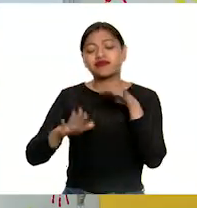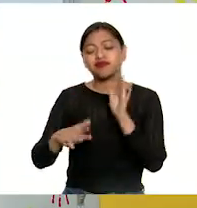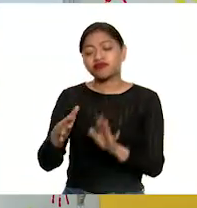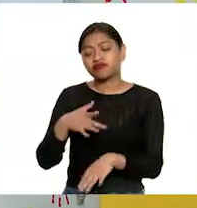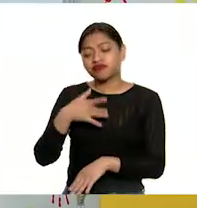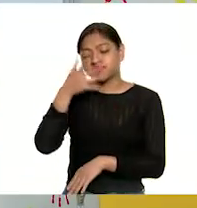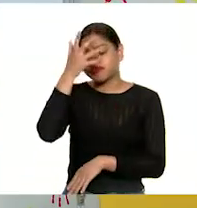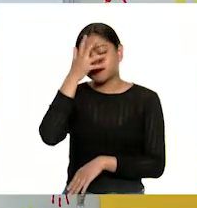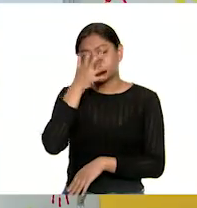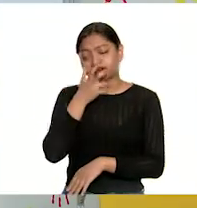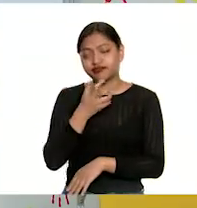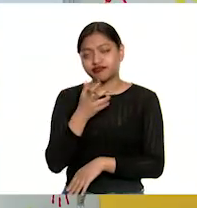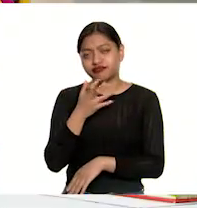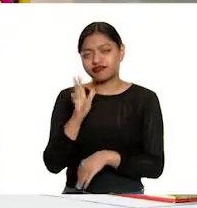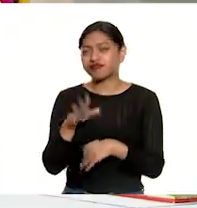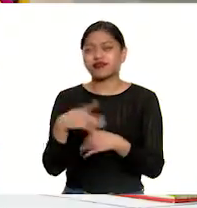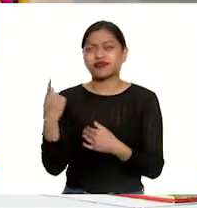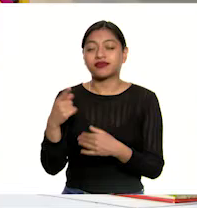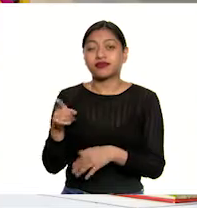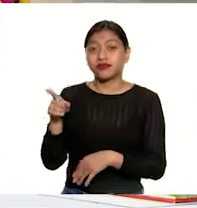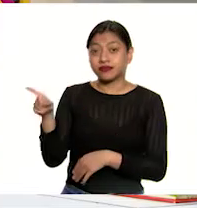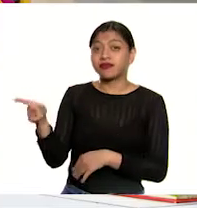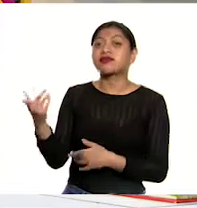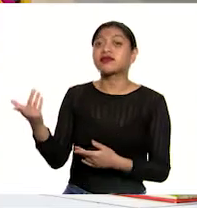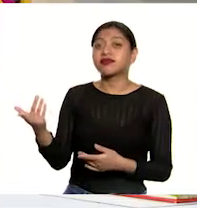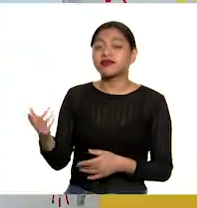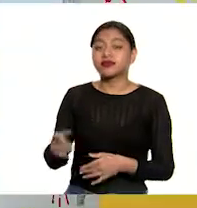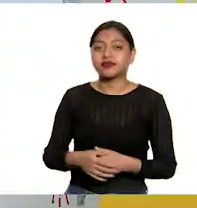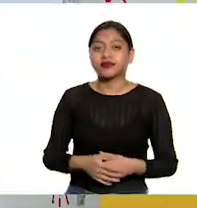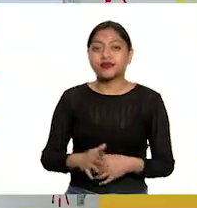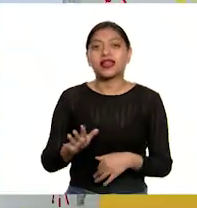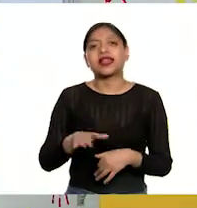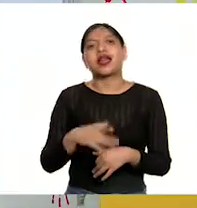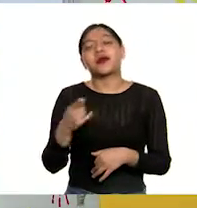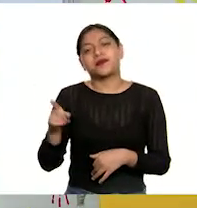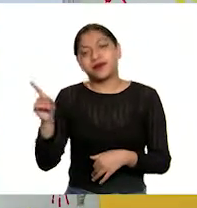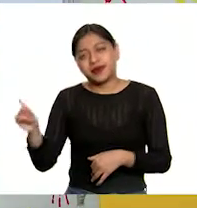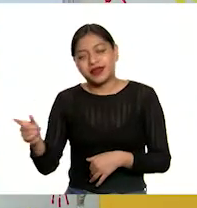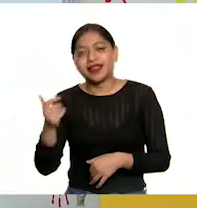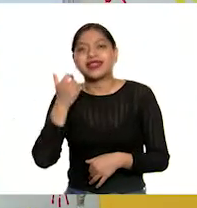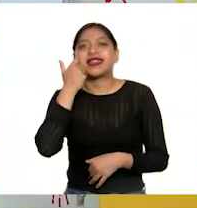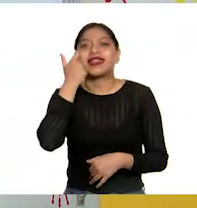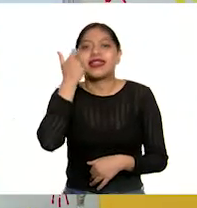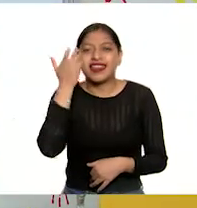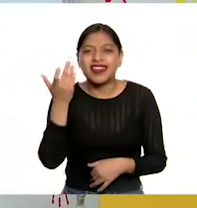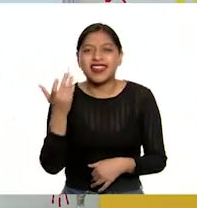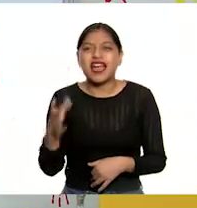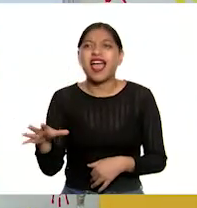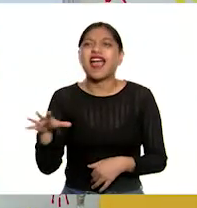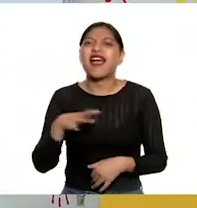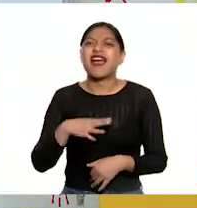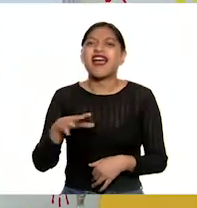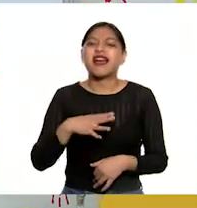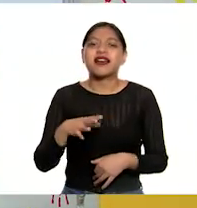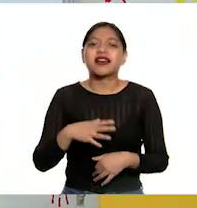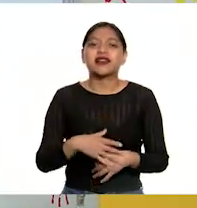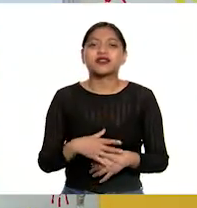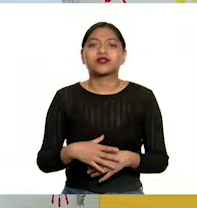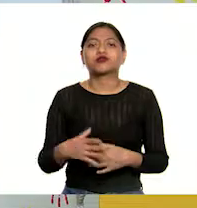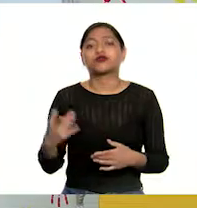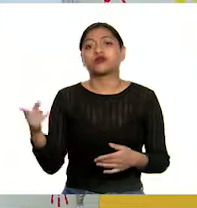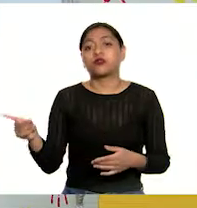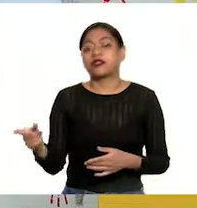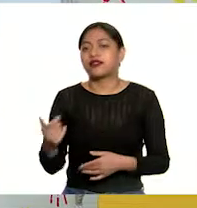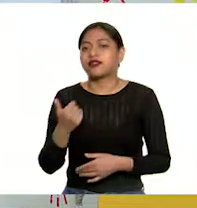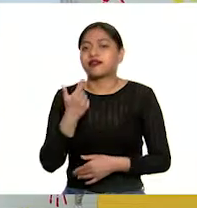poco triste. ¿Por qué? Se ponía triste porque ella quería tener, le gustaban muchísimo